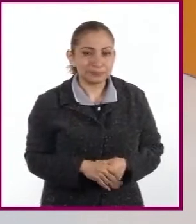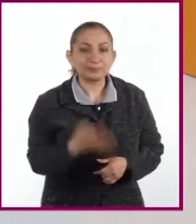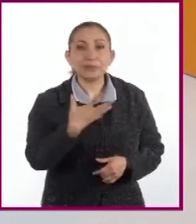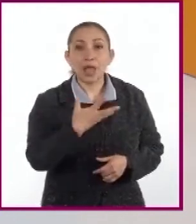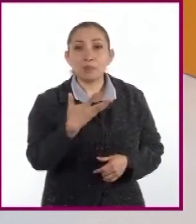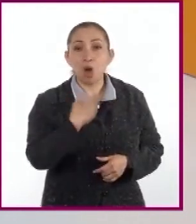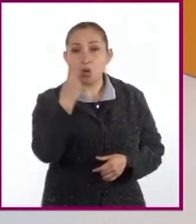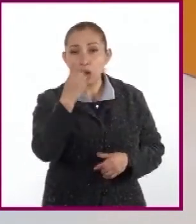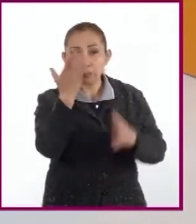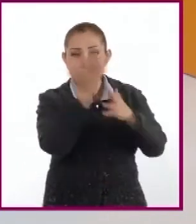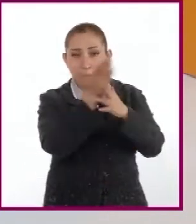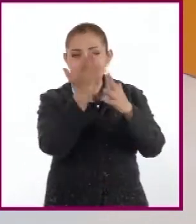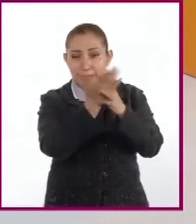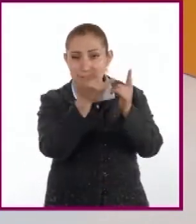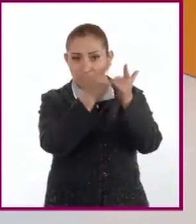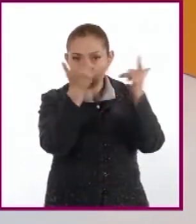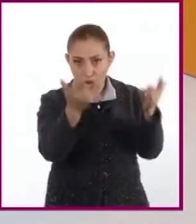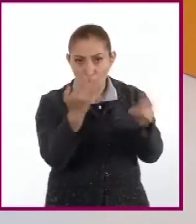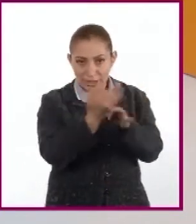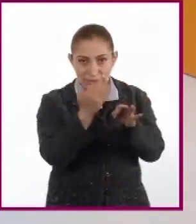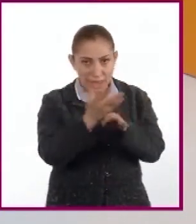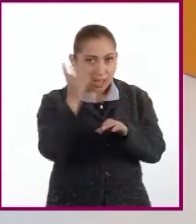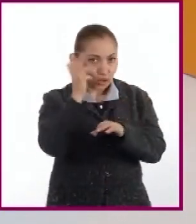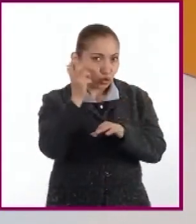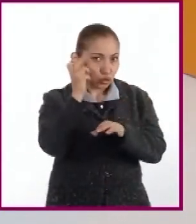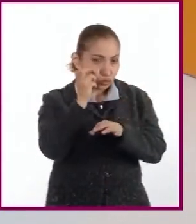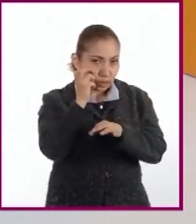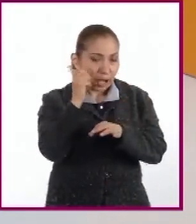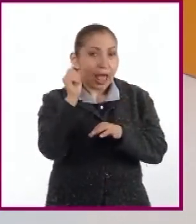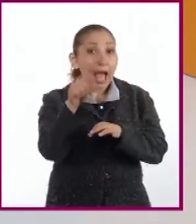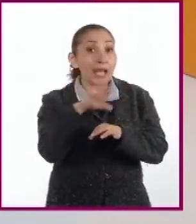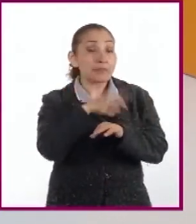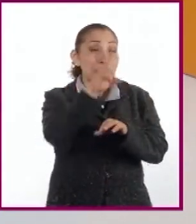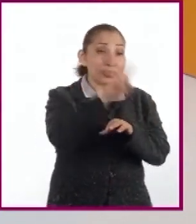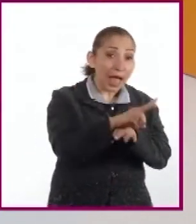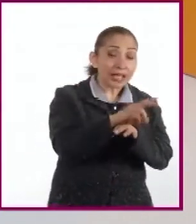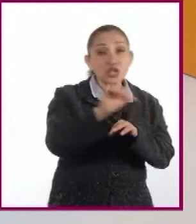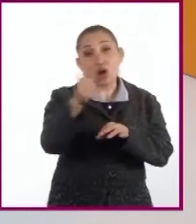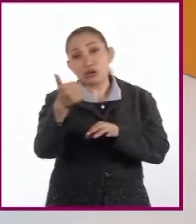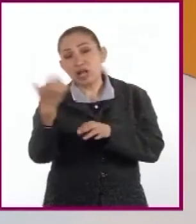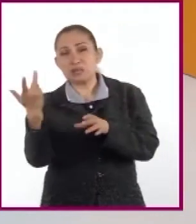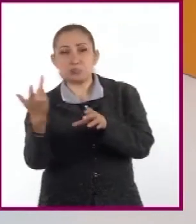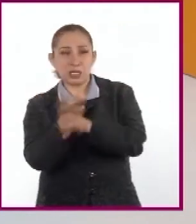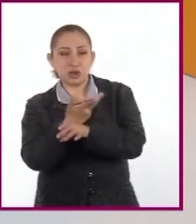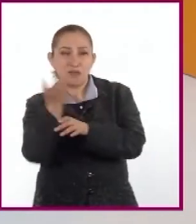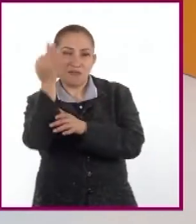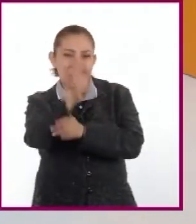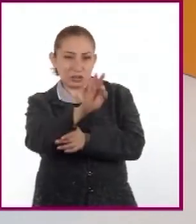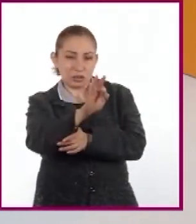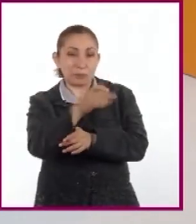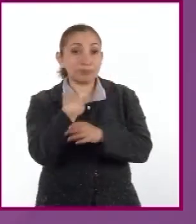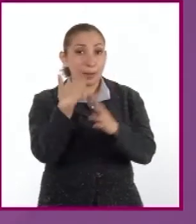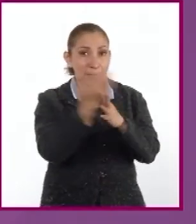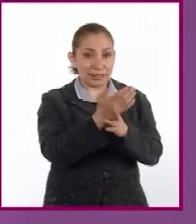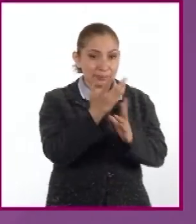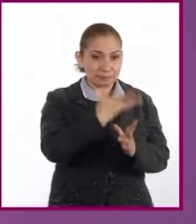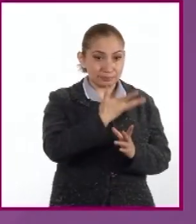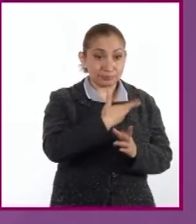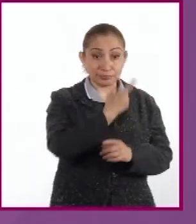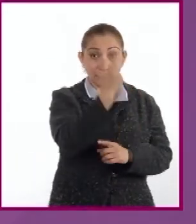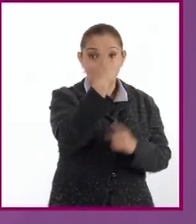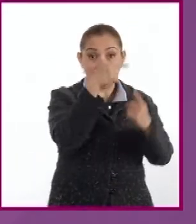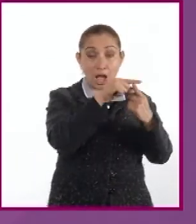Tenemos algunos fragmentos de la historia que acabamos de escuchar. Hay hechos reales e imaginarios. En los fragmentos tenemos: